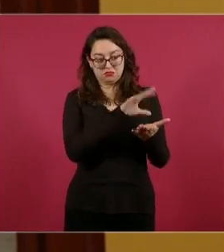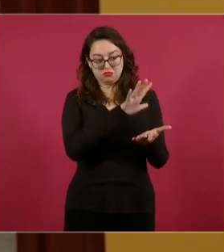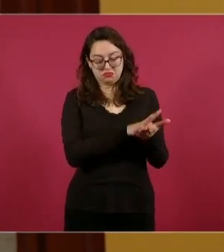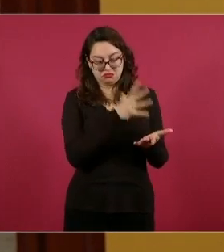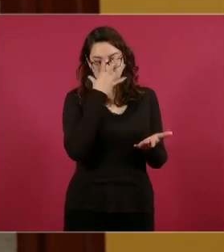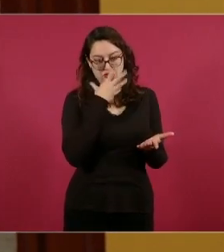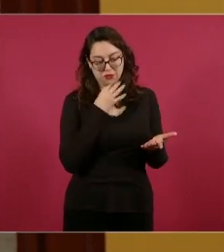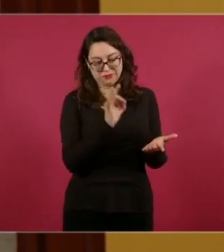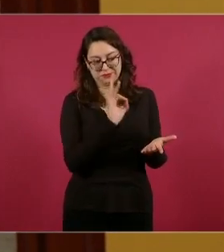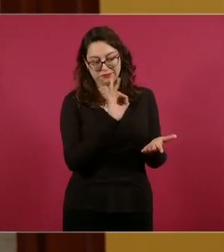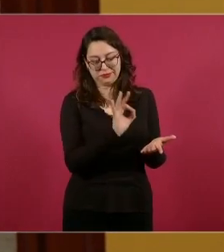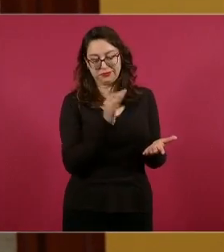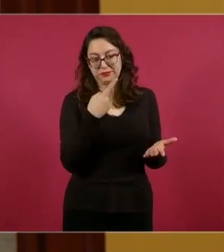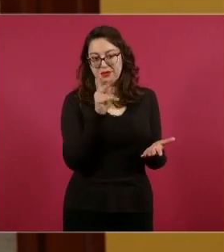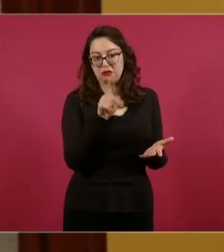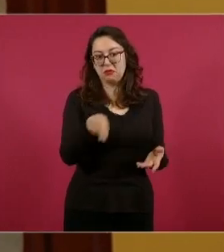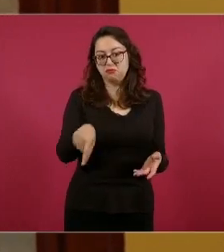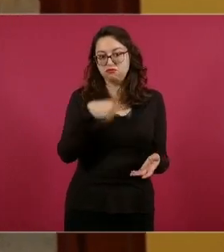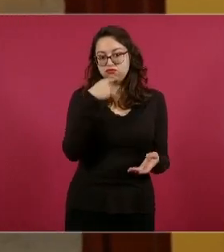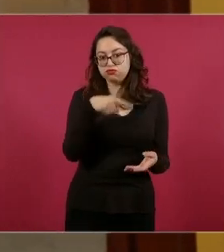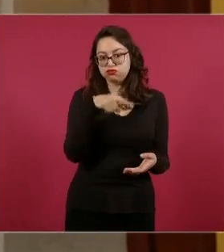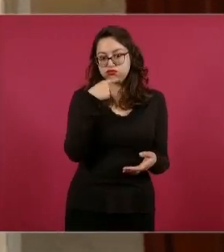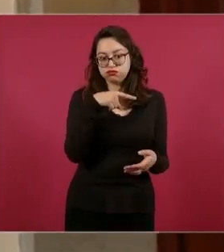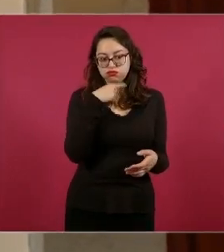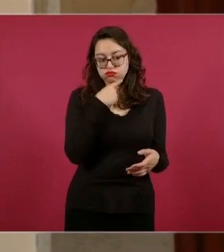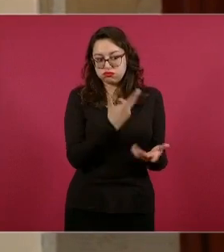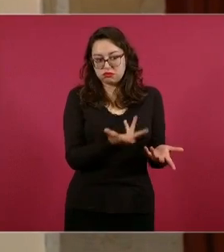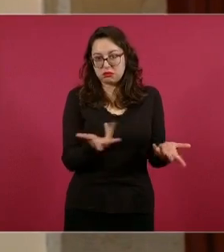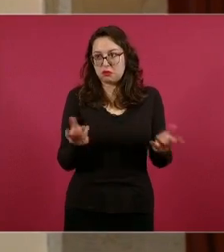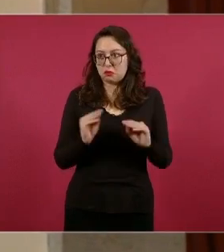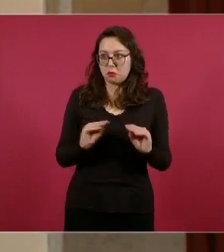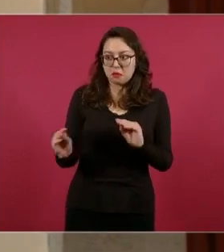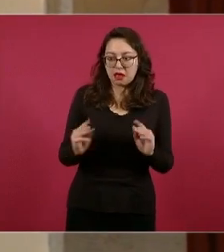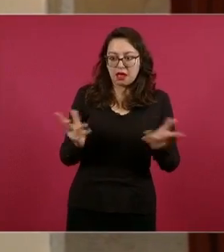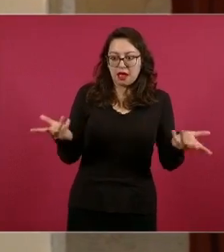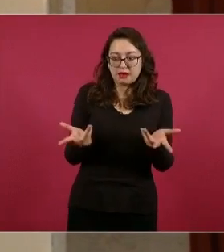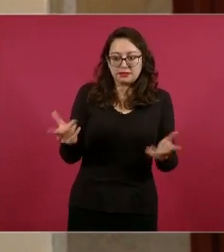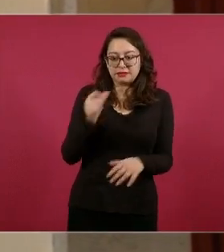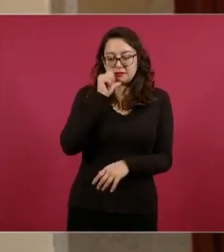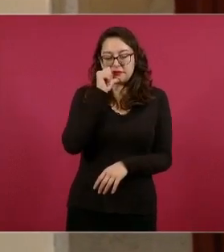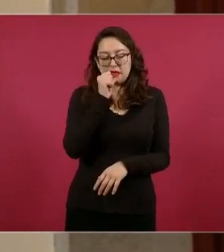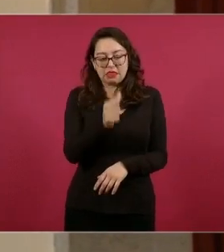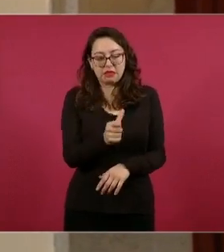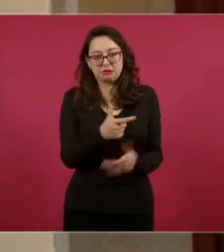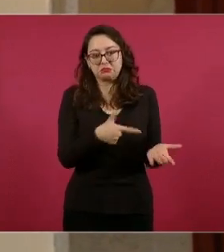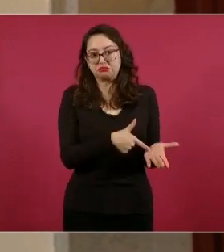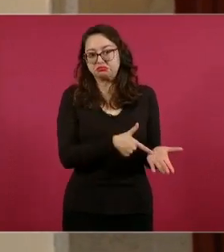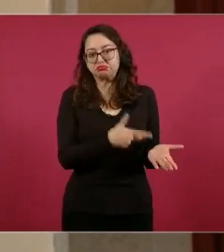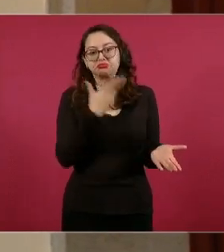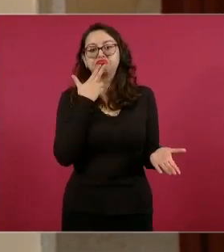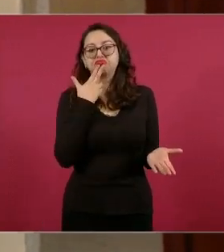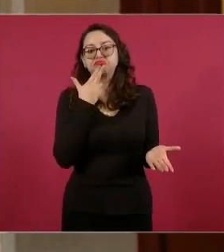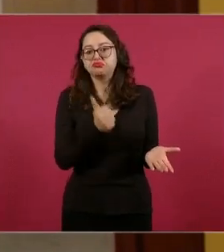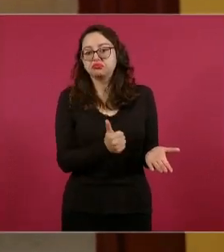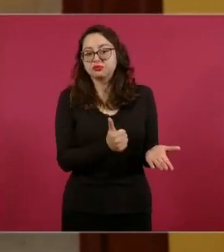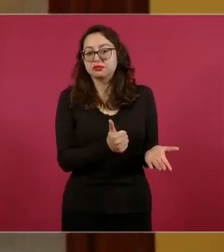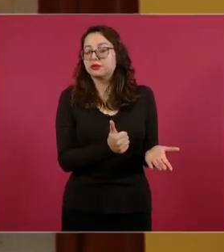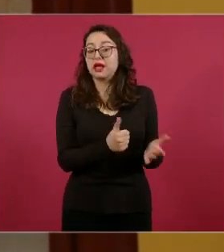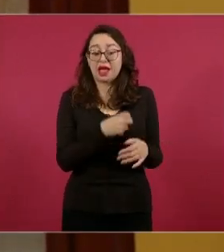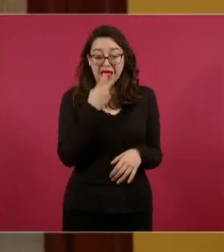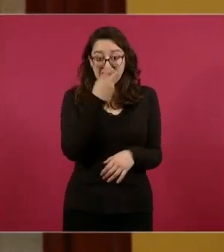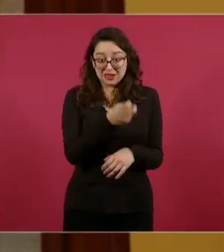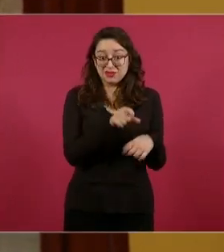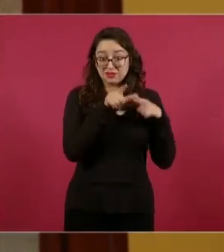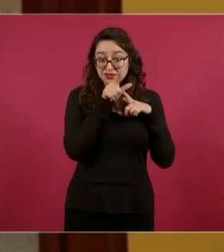tan específica ahora la reforma en materia de atención médica, es decir, de lo que garantiza el Estado mexicano de